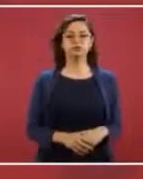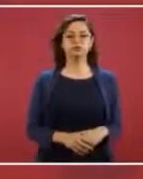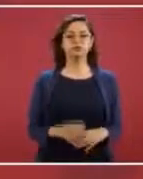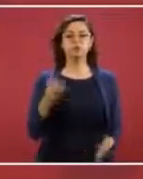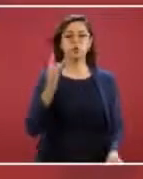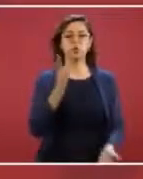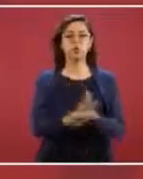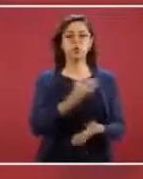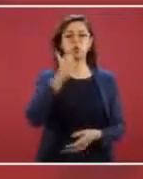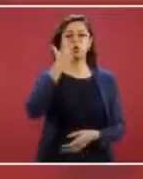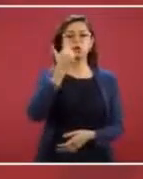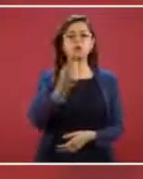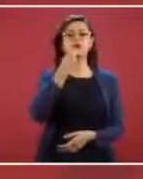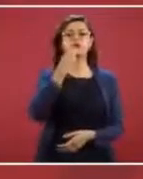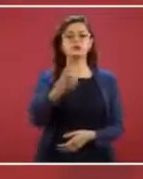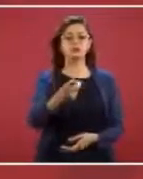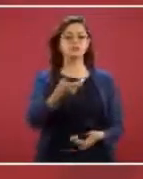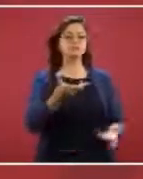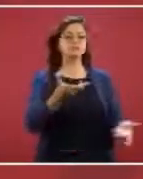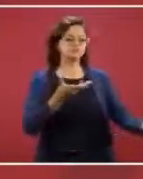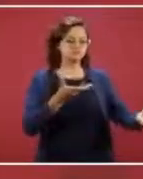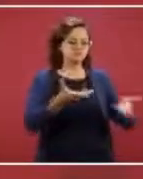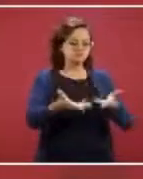cooperación, sí.